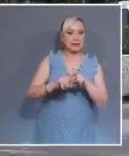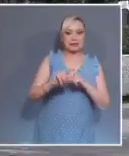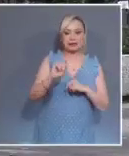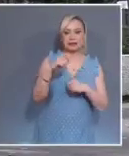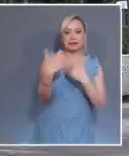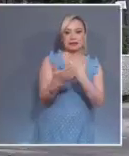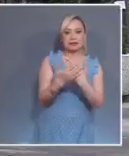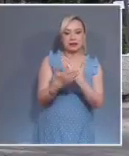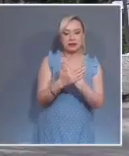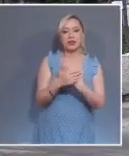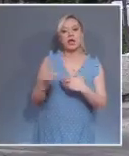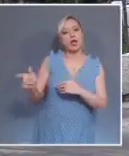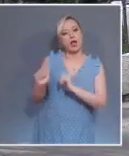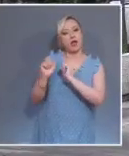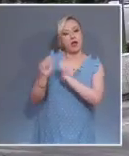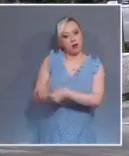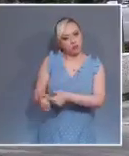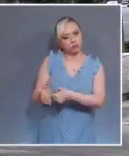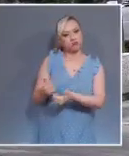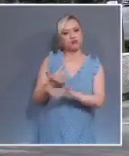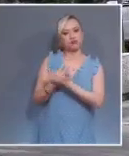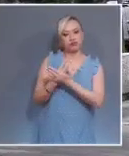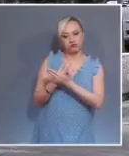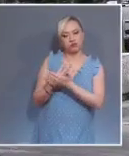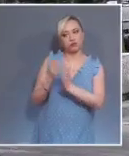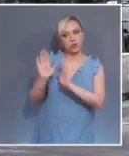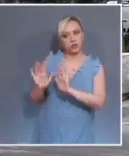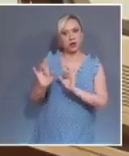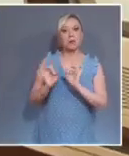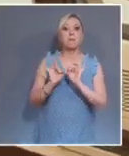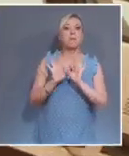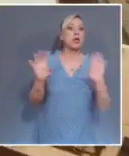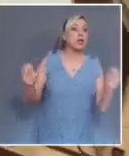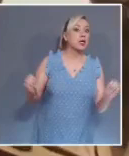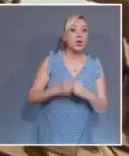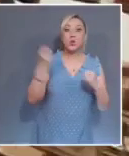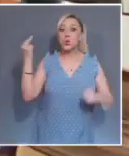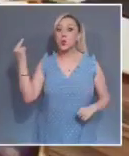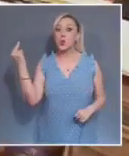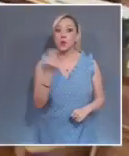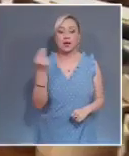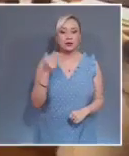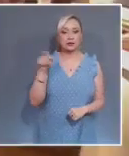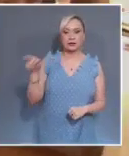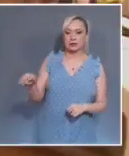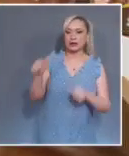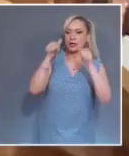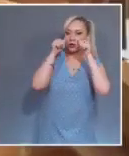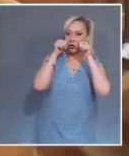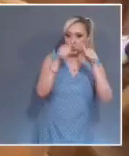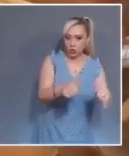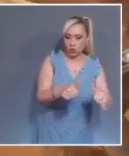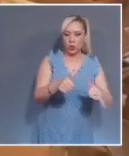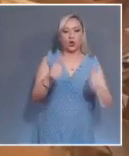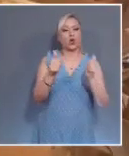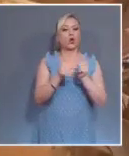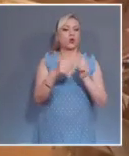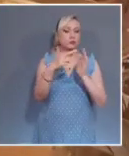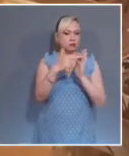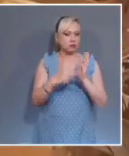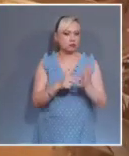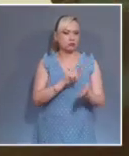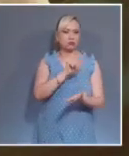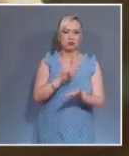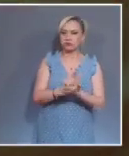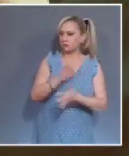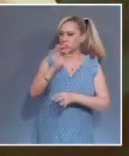2023. Asimismo, tendrán los asuntos de notoria urgencia con también las atribuciones legales, normativas y reglamentarias necesarias para